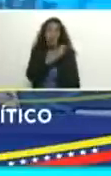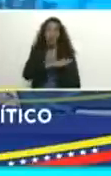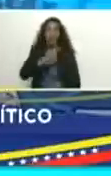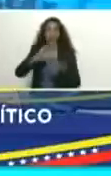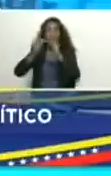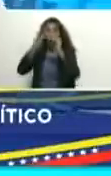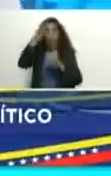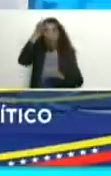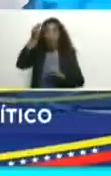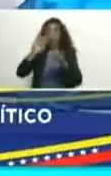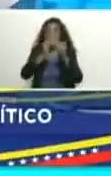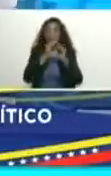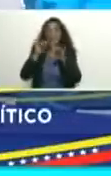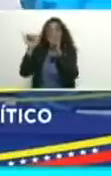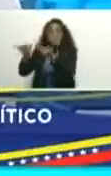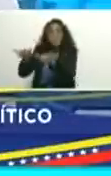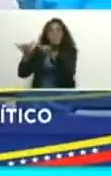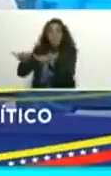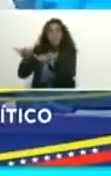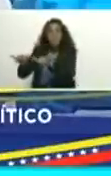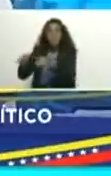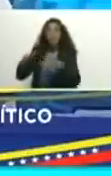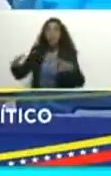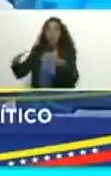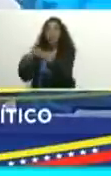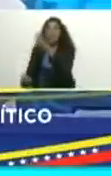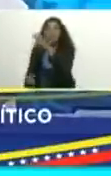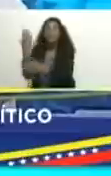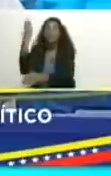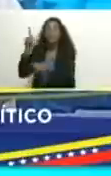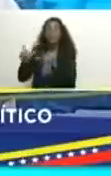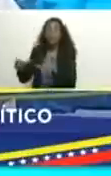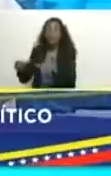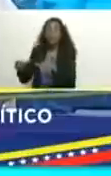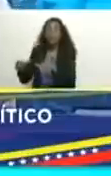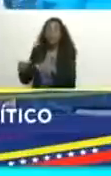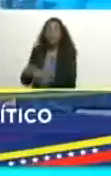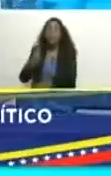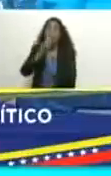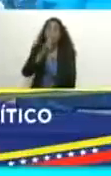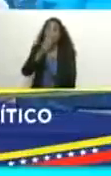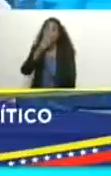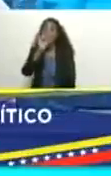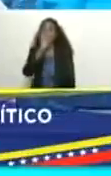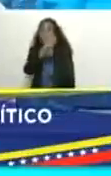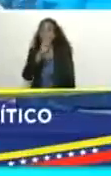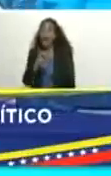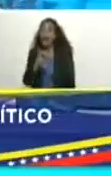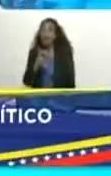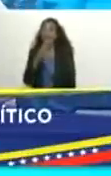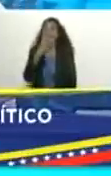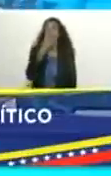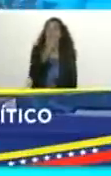comunidad. Ustedes serán el núcleo fundador de las UPAS en las